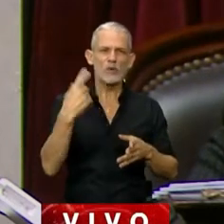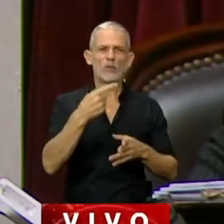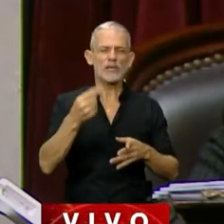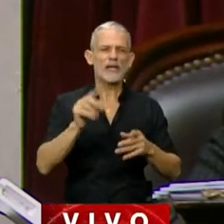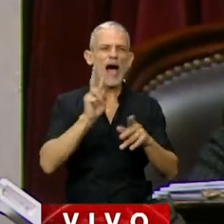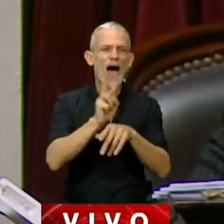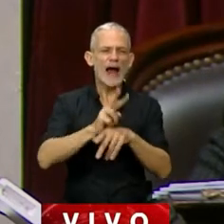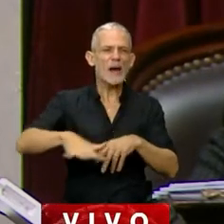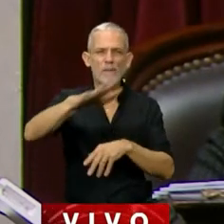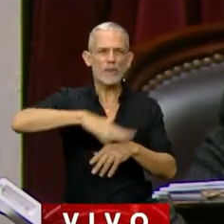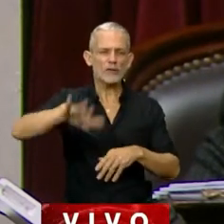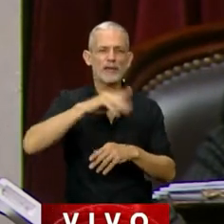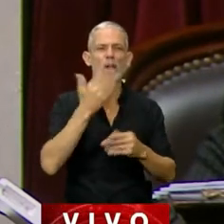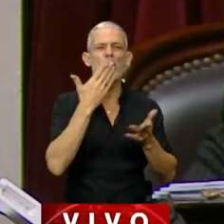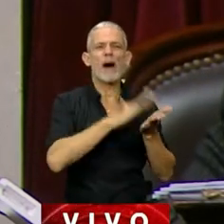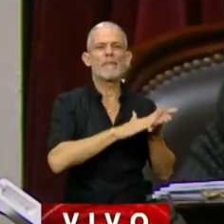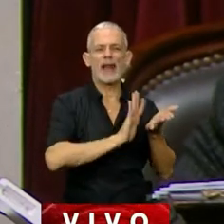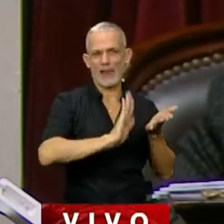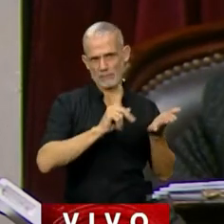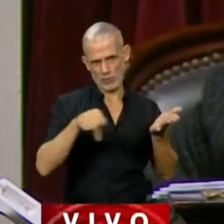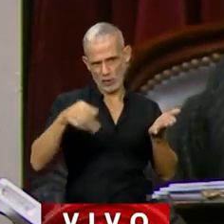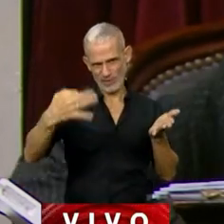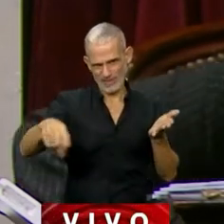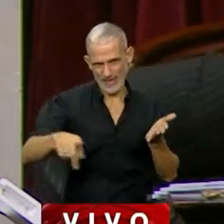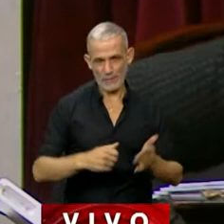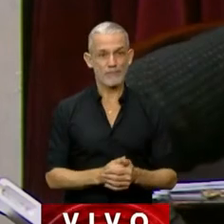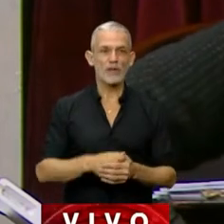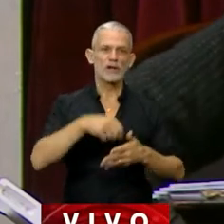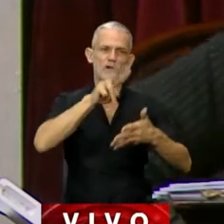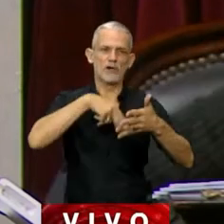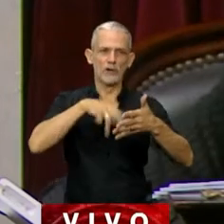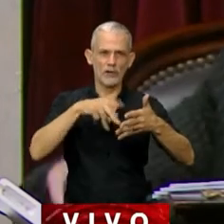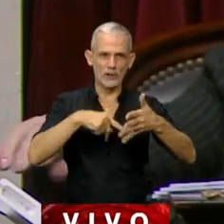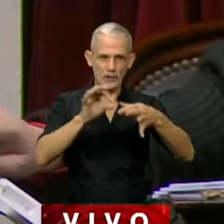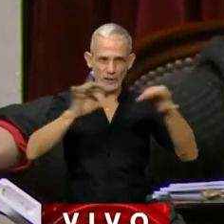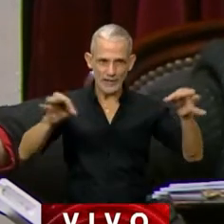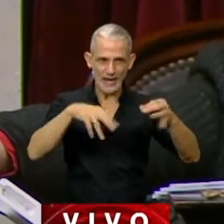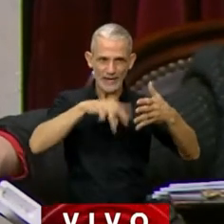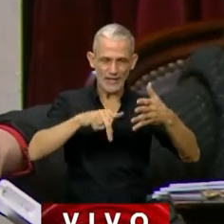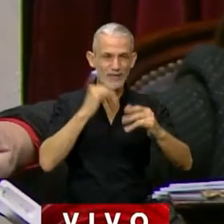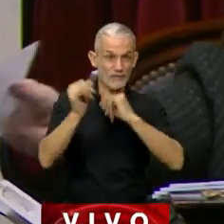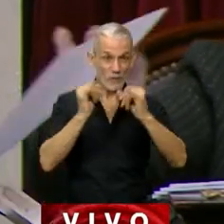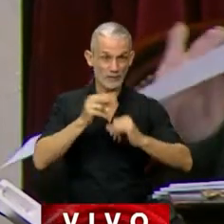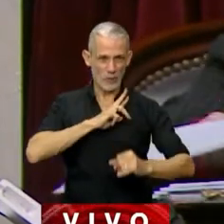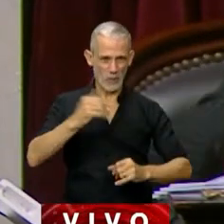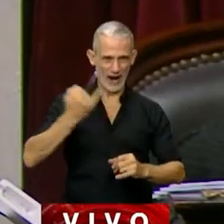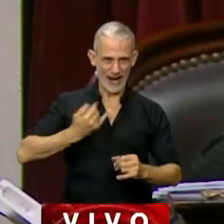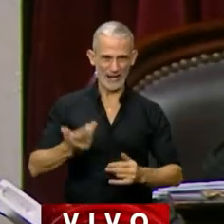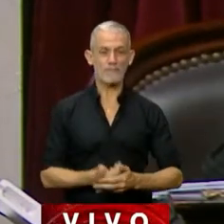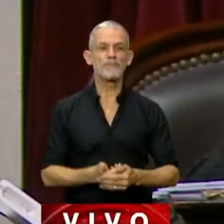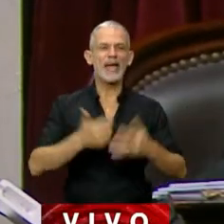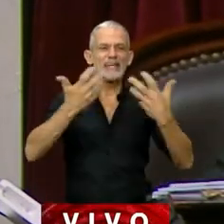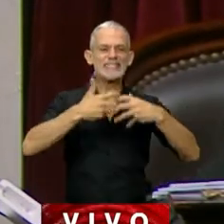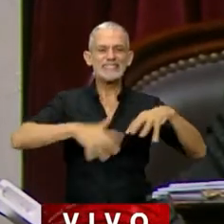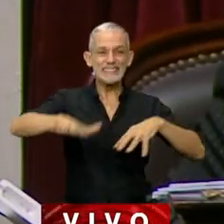no generen áreas protegidas de papel. Lo voy a leer textual en cuanto a los datos que ella brindaba.